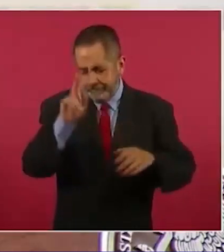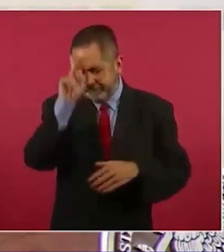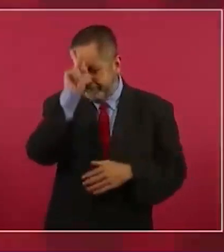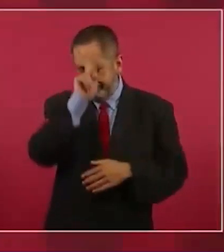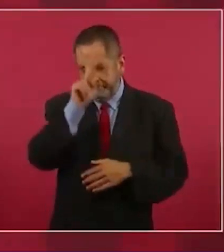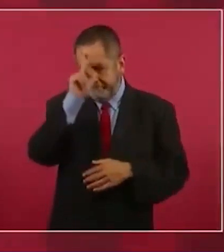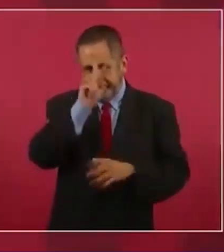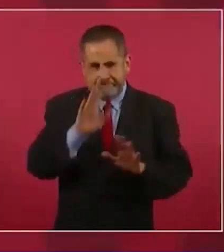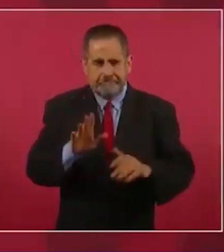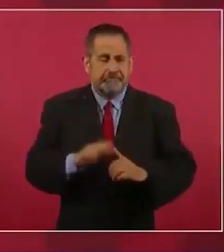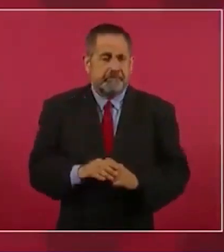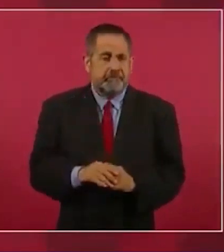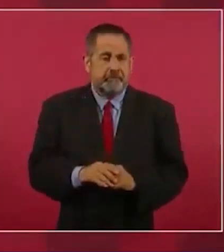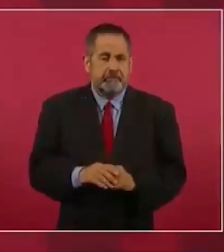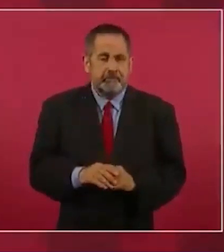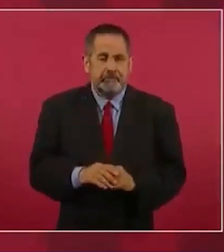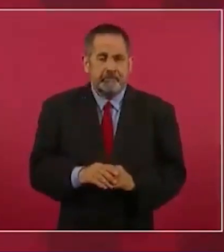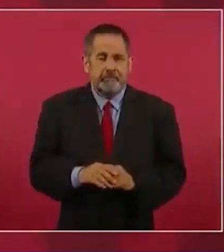sagrado, ¿no?